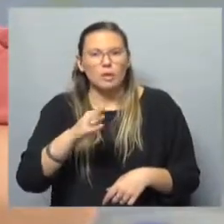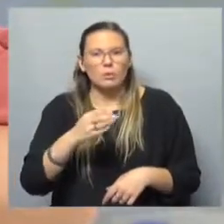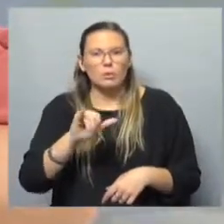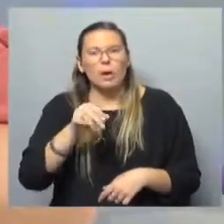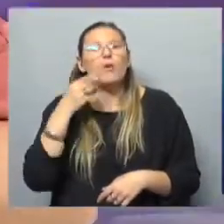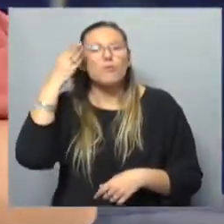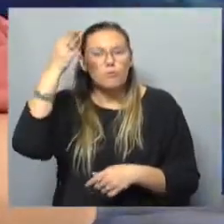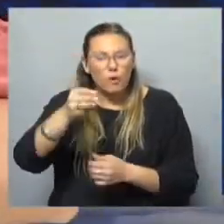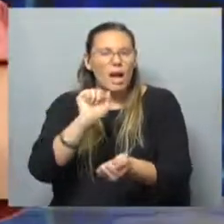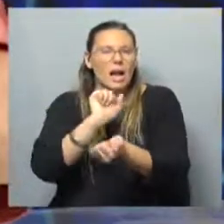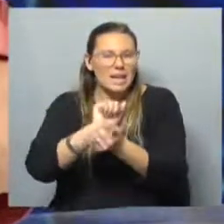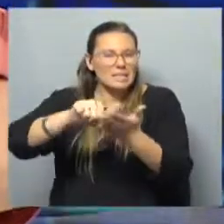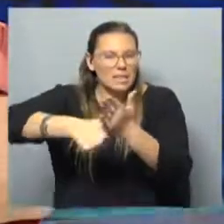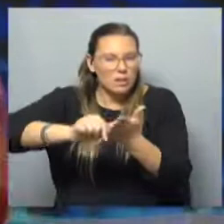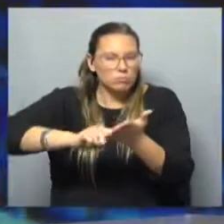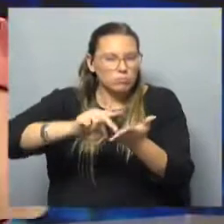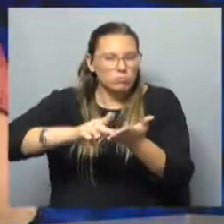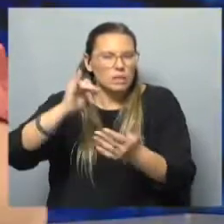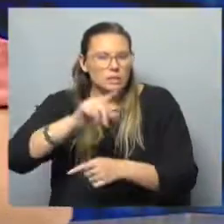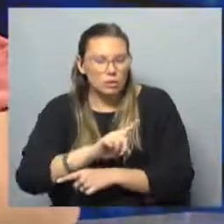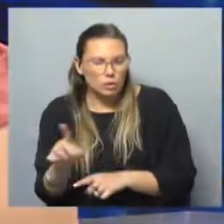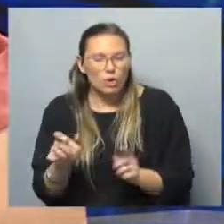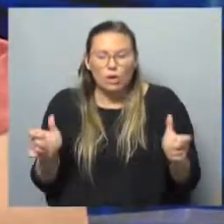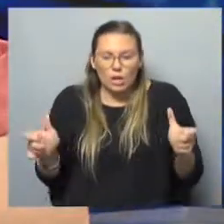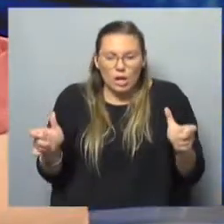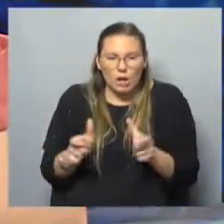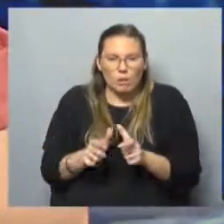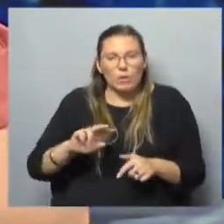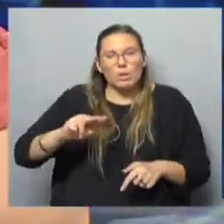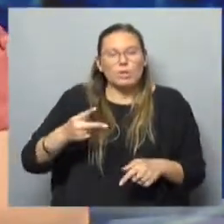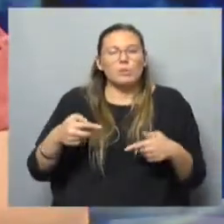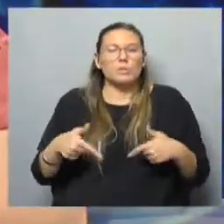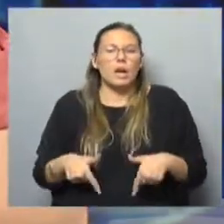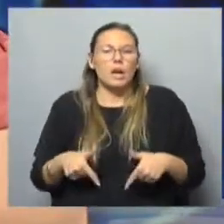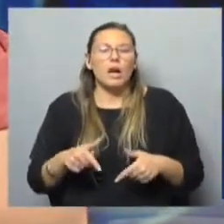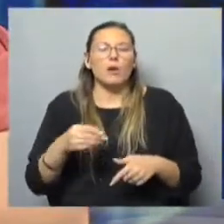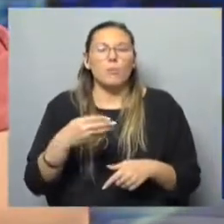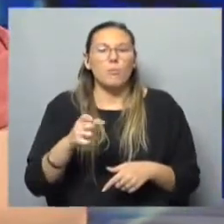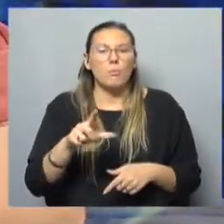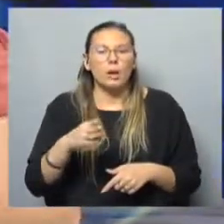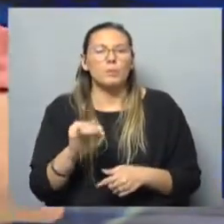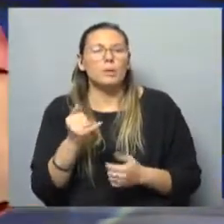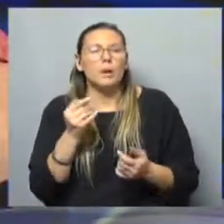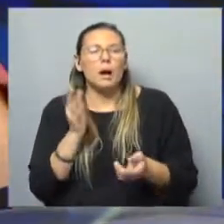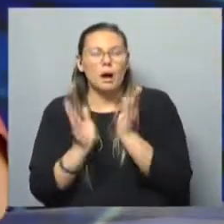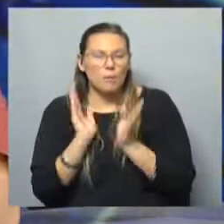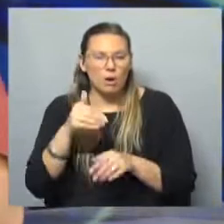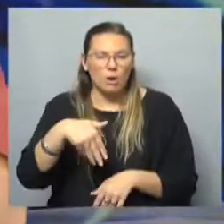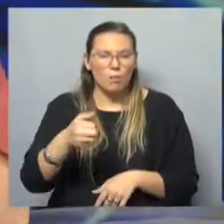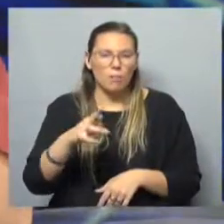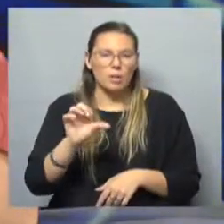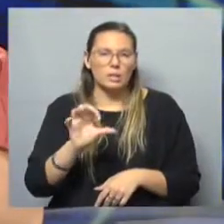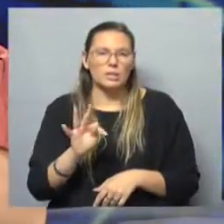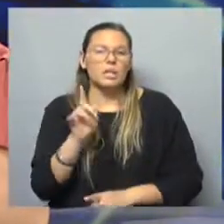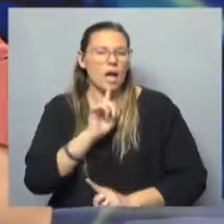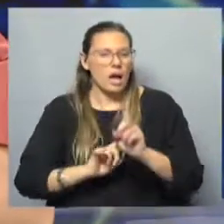sus huellas o no. O sea, varios aspectos, la reunión de la vicecanciller con Balbi, el abogado de Marcet, bueno, en fin, algunos